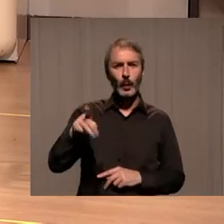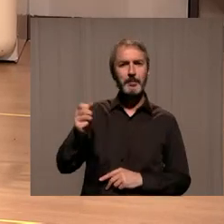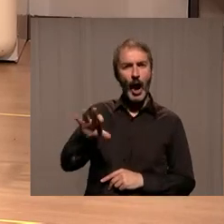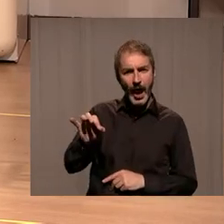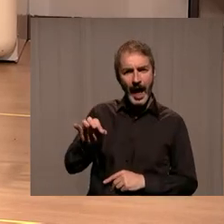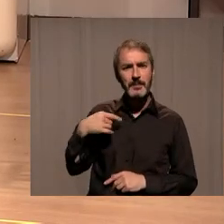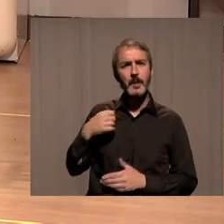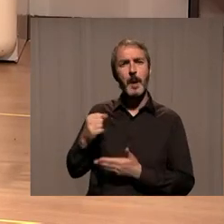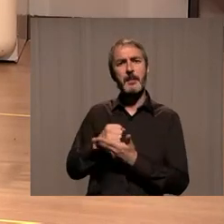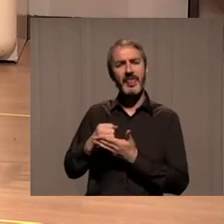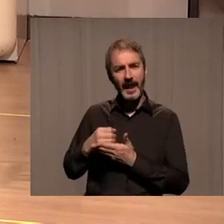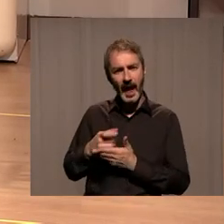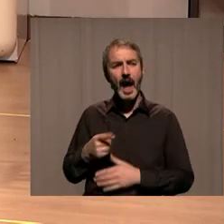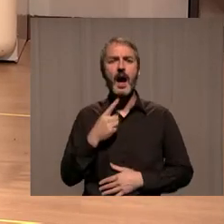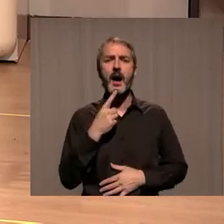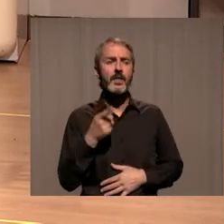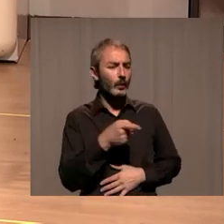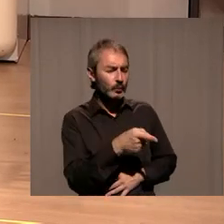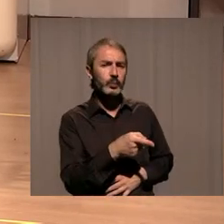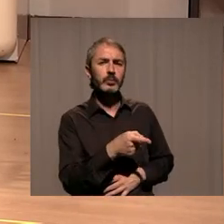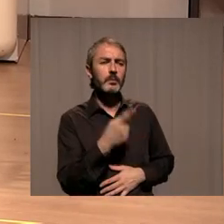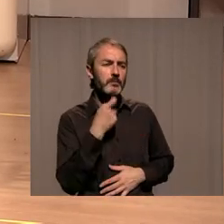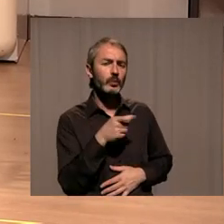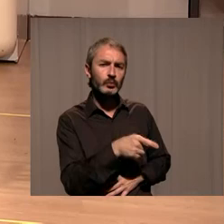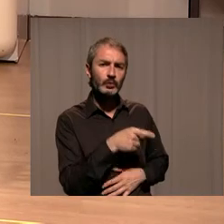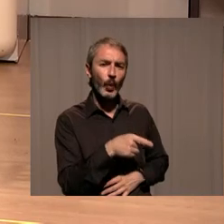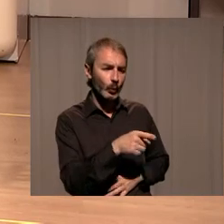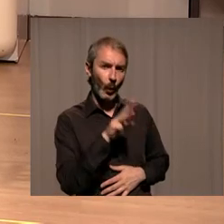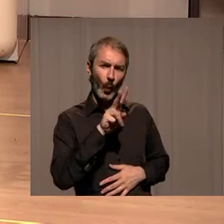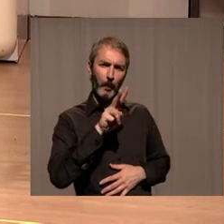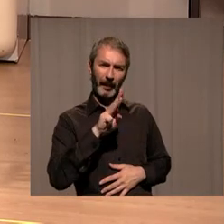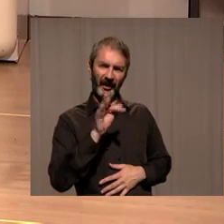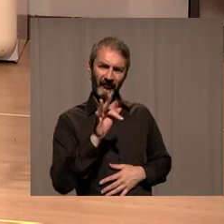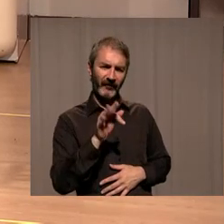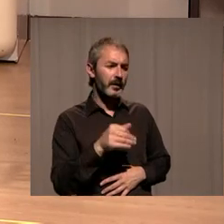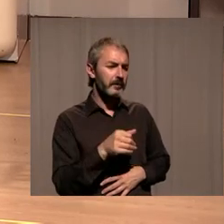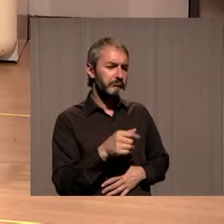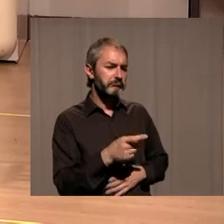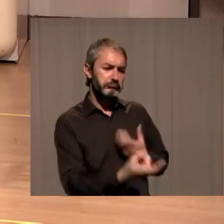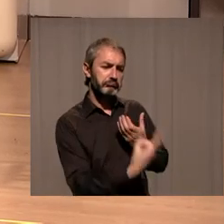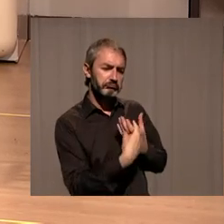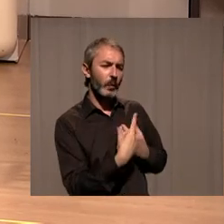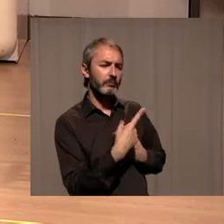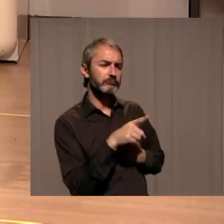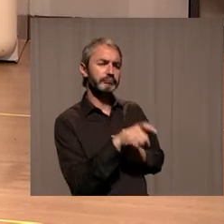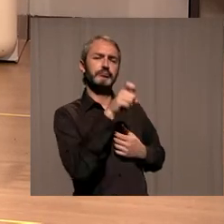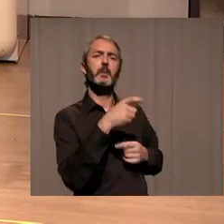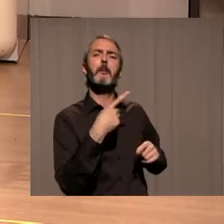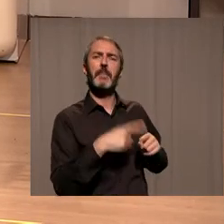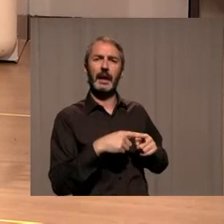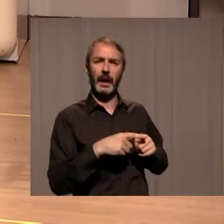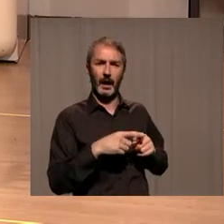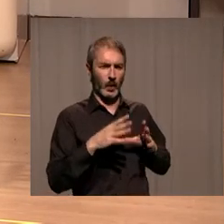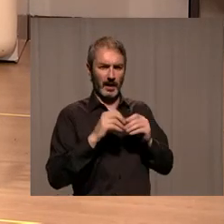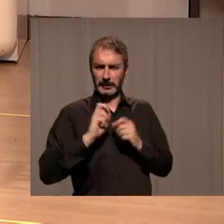Vale, Yiyu, ¿qué te llamó la atención de la UPF y por qué la escogiste, ¿no?, entre todas